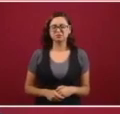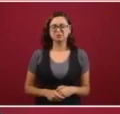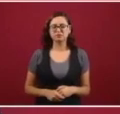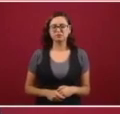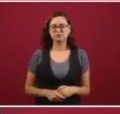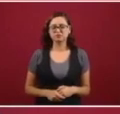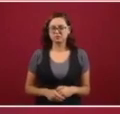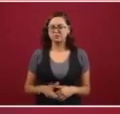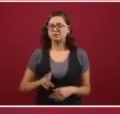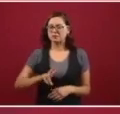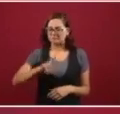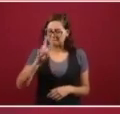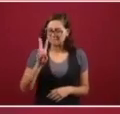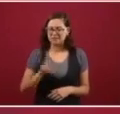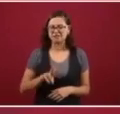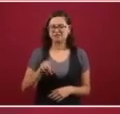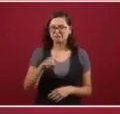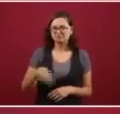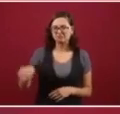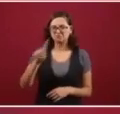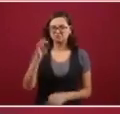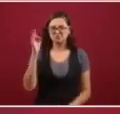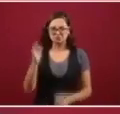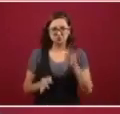Va a ser muy difícil para los jueces,